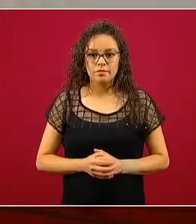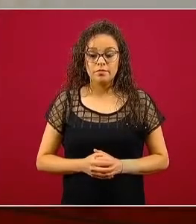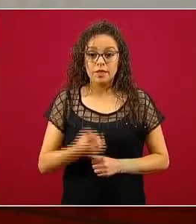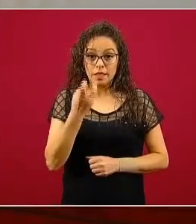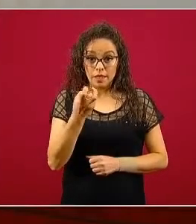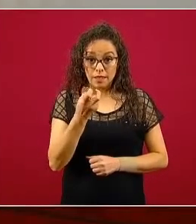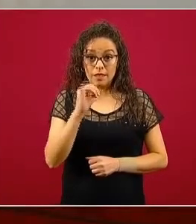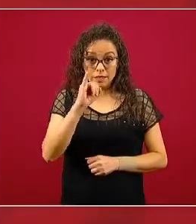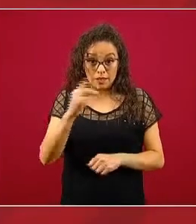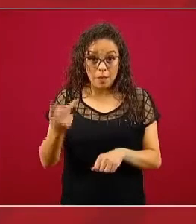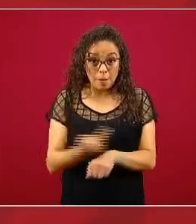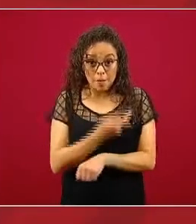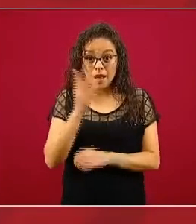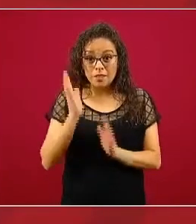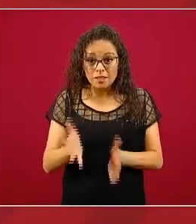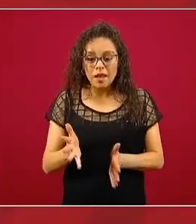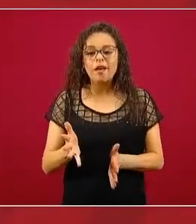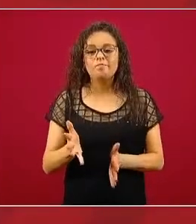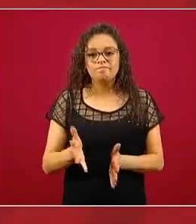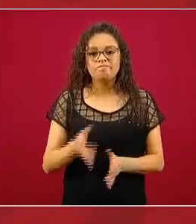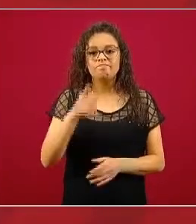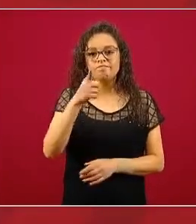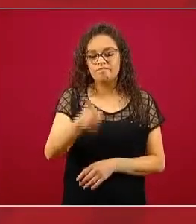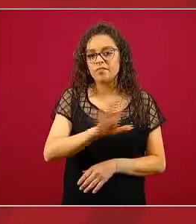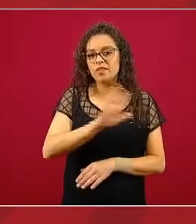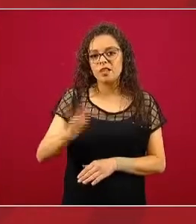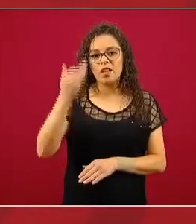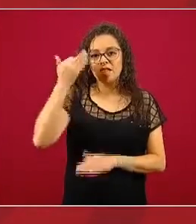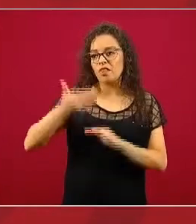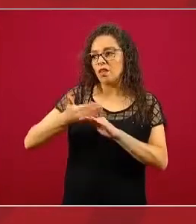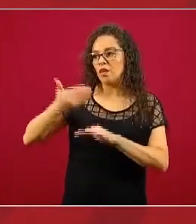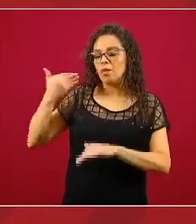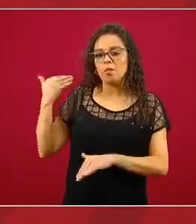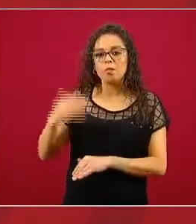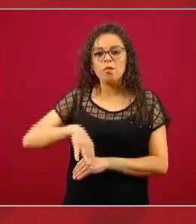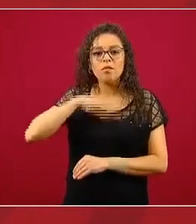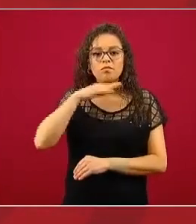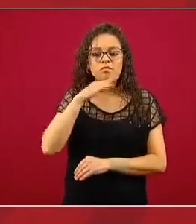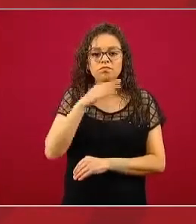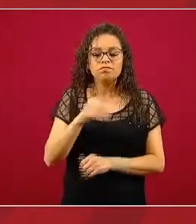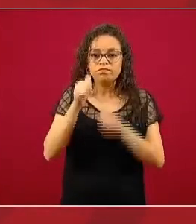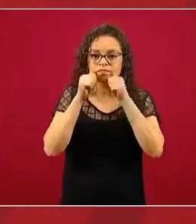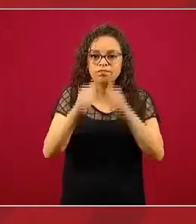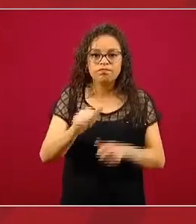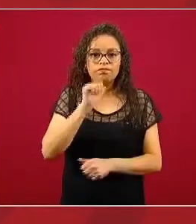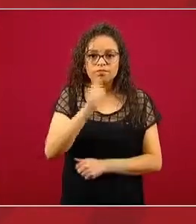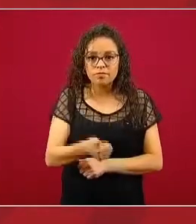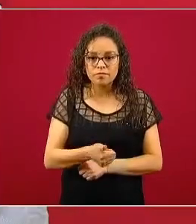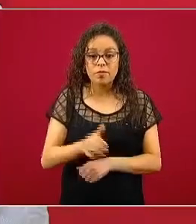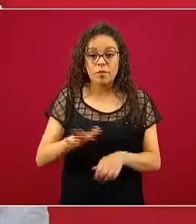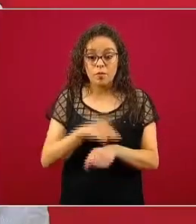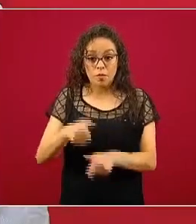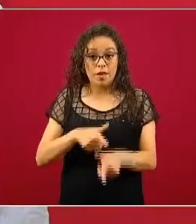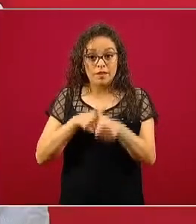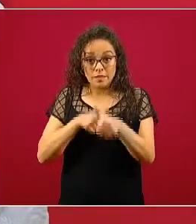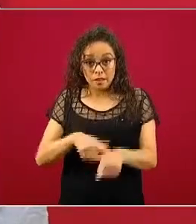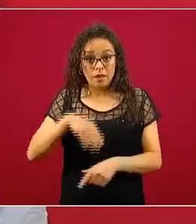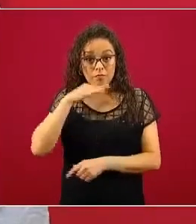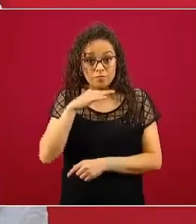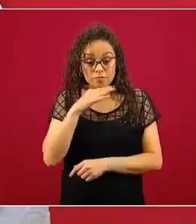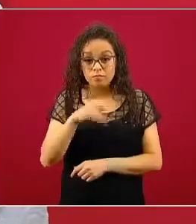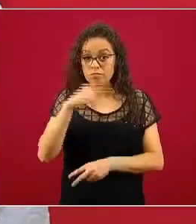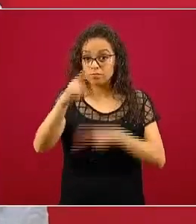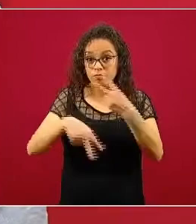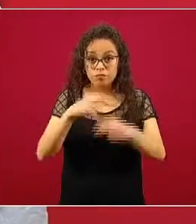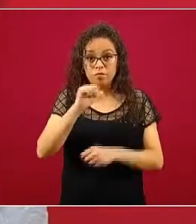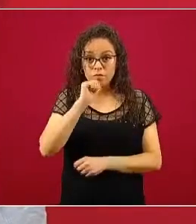tiempo y es urgente que vaya a una unidad de salud para atención. porque si se sigue tardando, puede